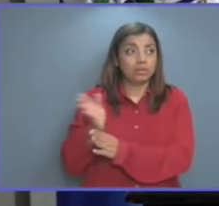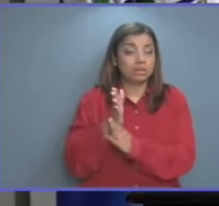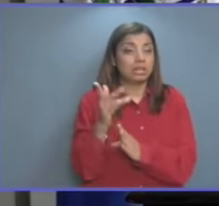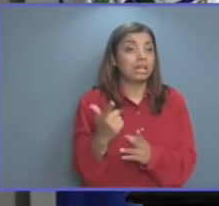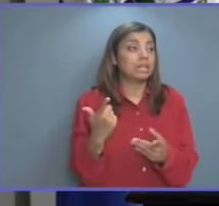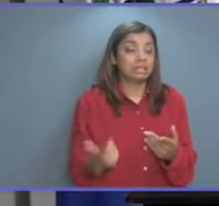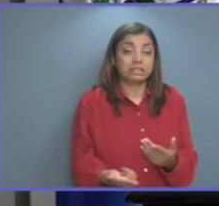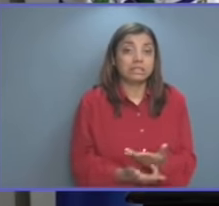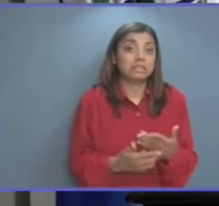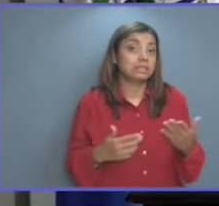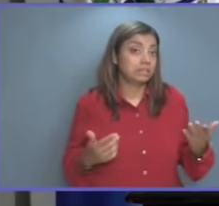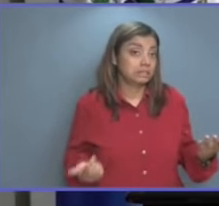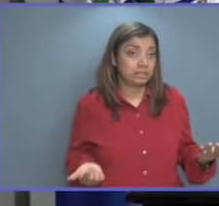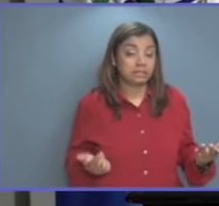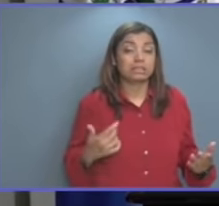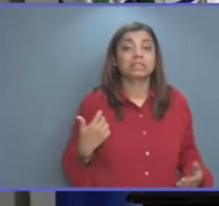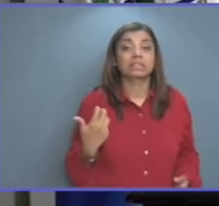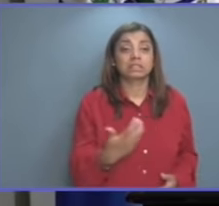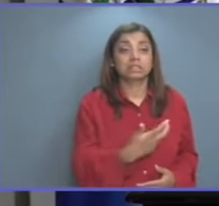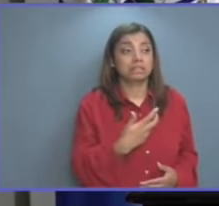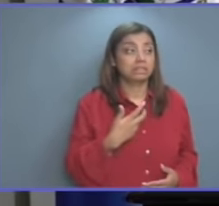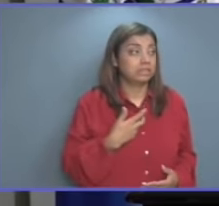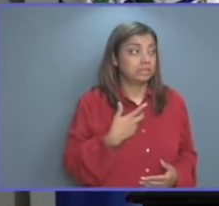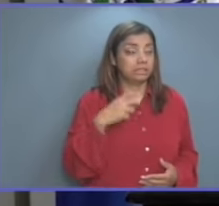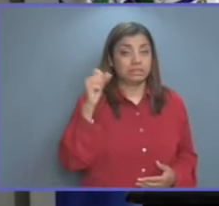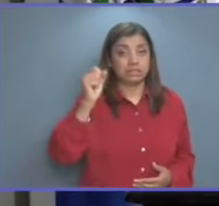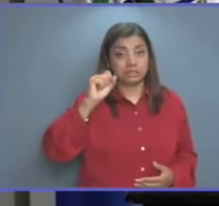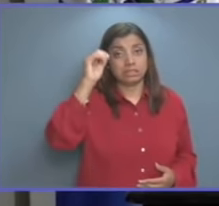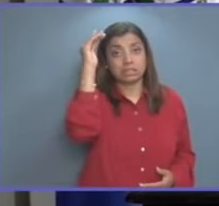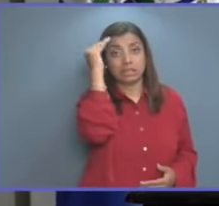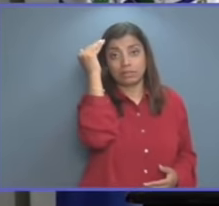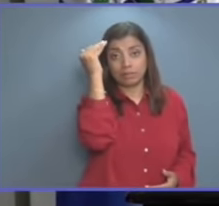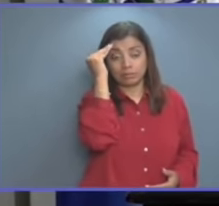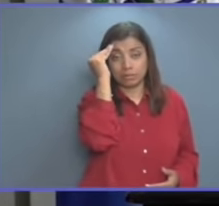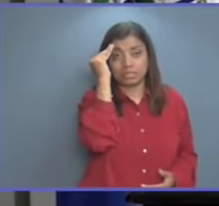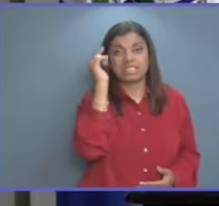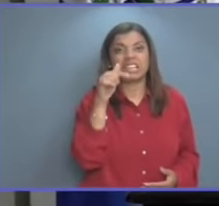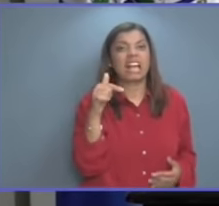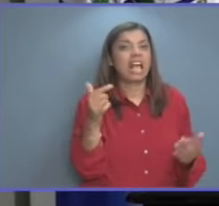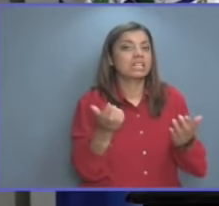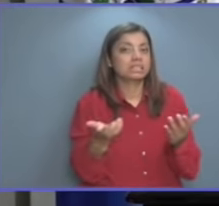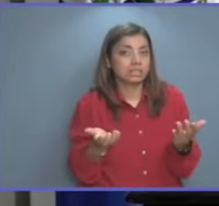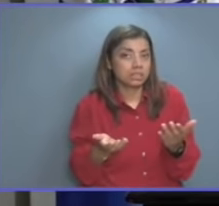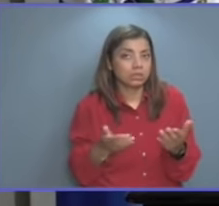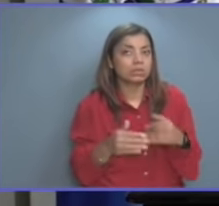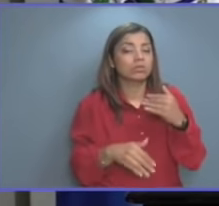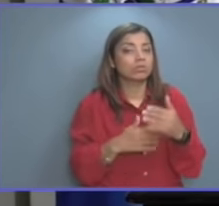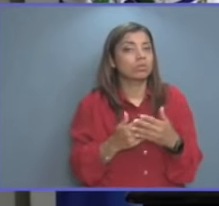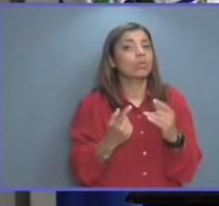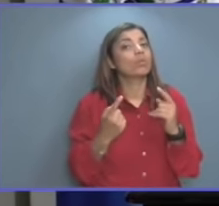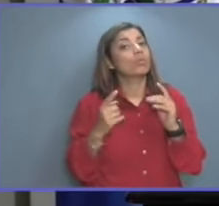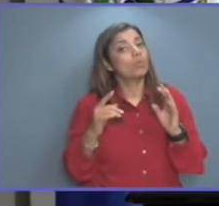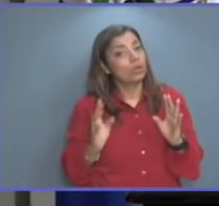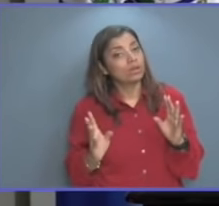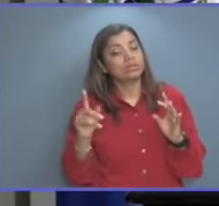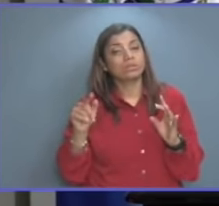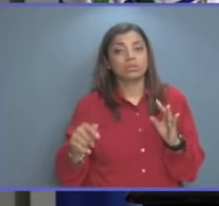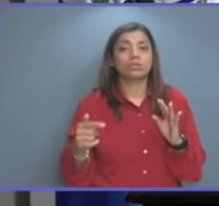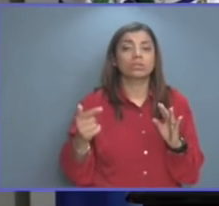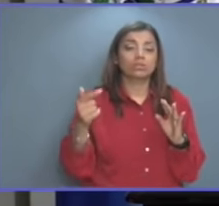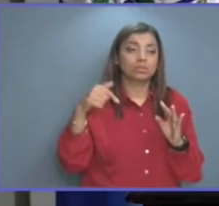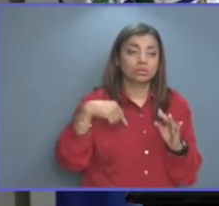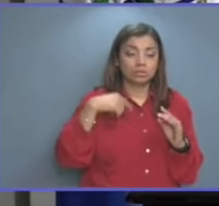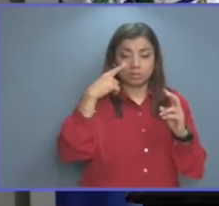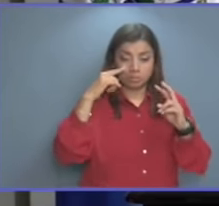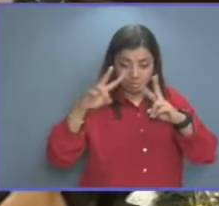en definitiva nosotros si sabemos lo que estamos haciendo cuando realizamos cada una de nuestras